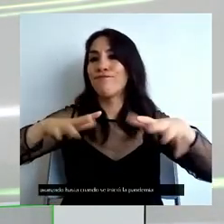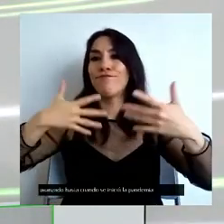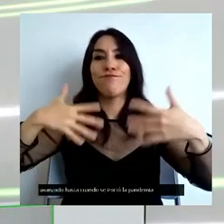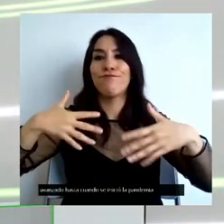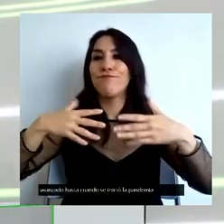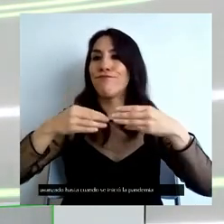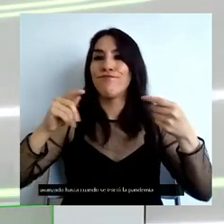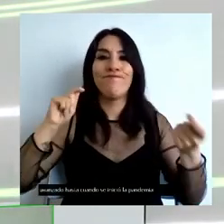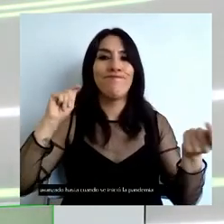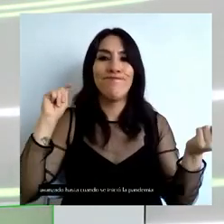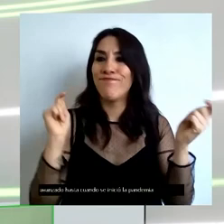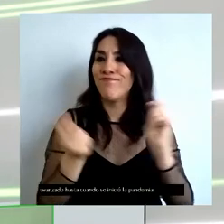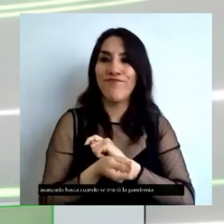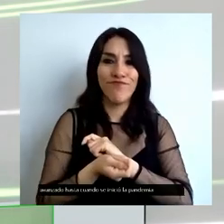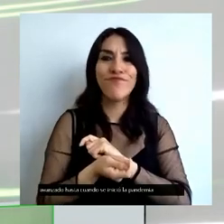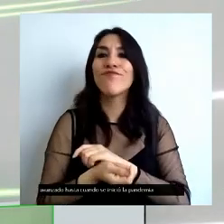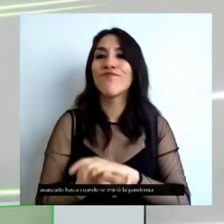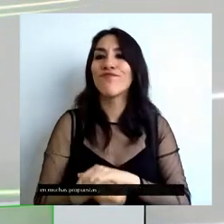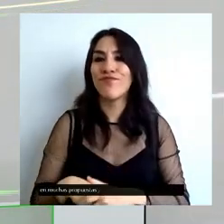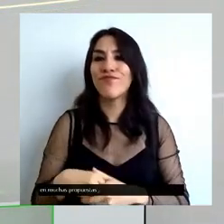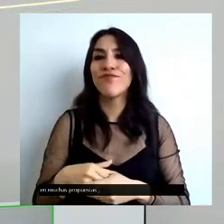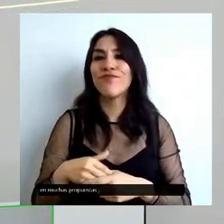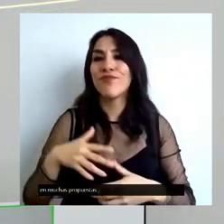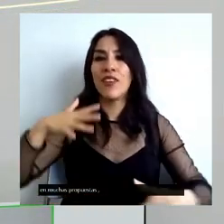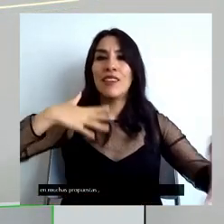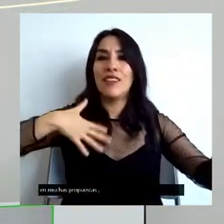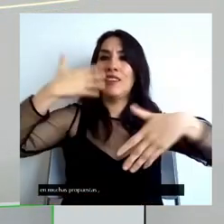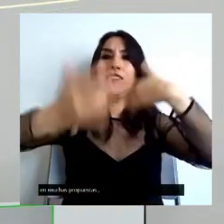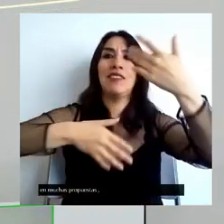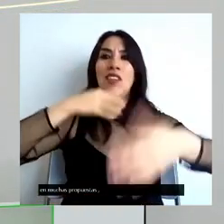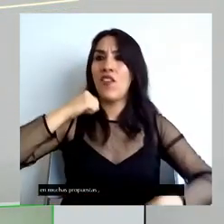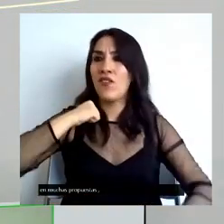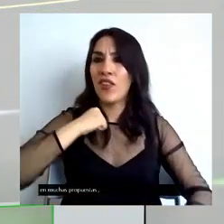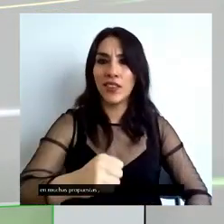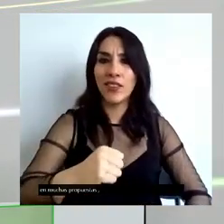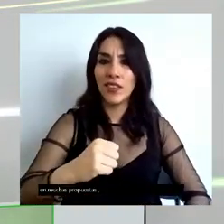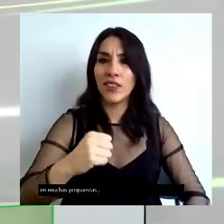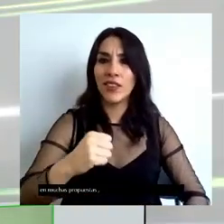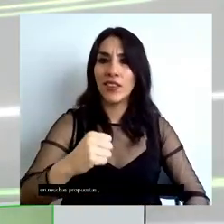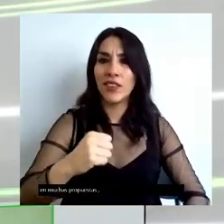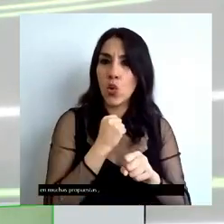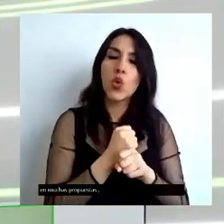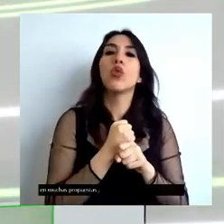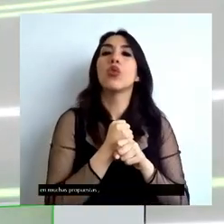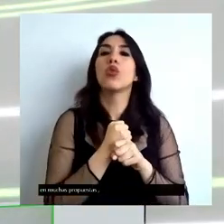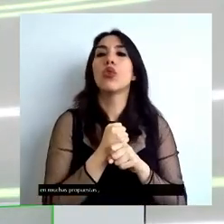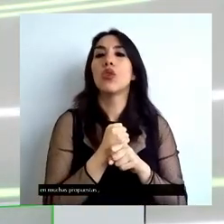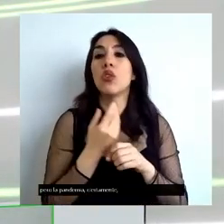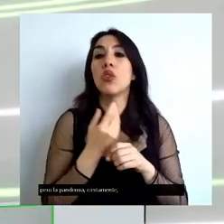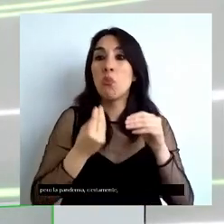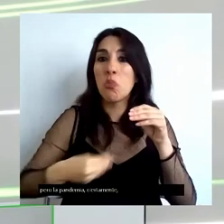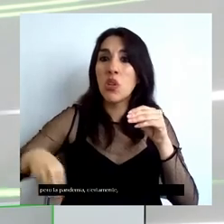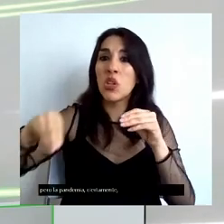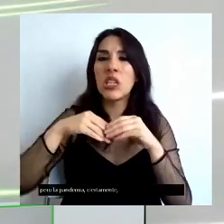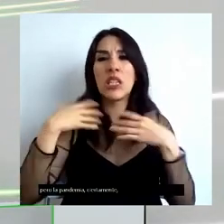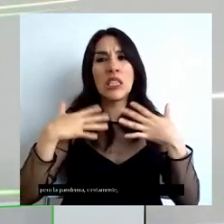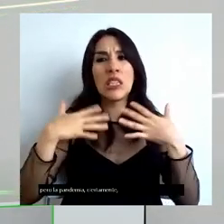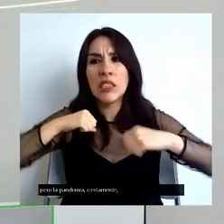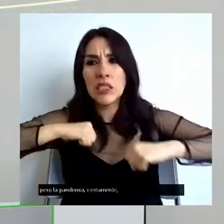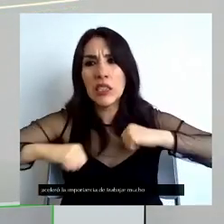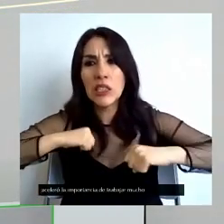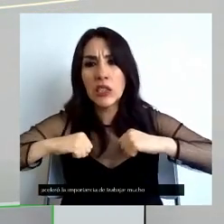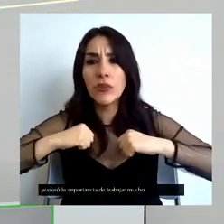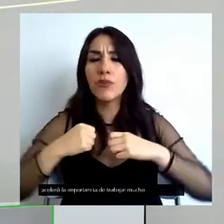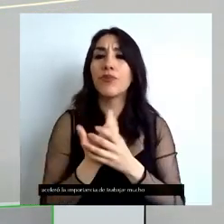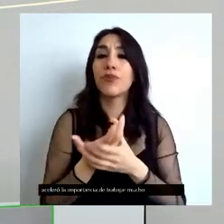la relevancia y la importancia de trabajar mucho más intensamente en los aspectos y las distintas dimensiones